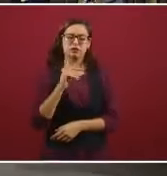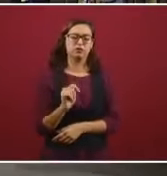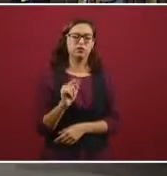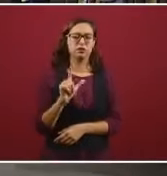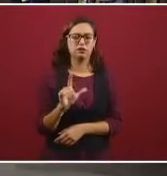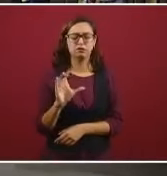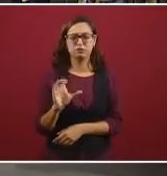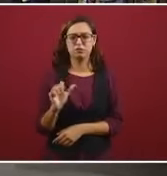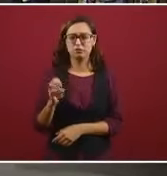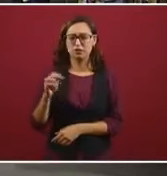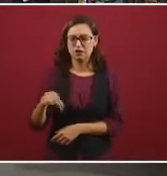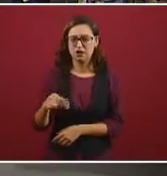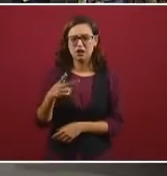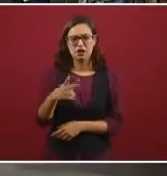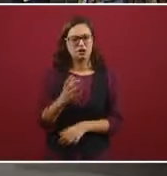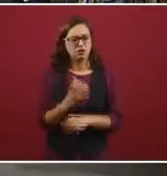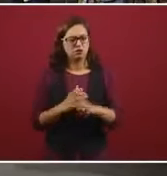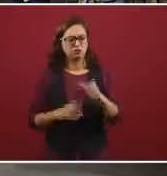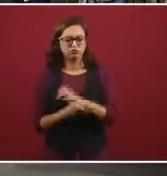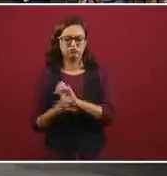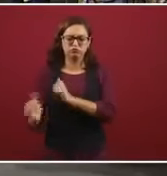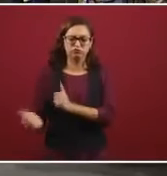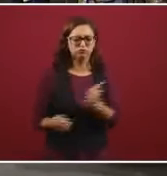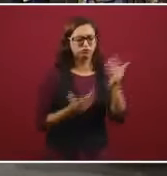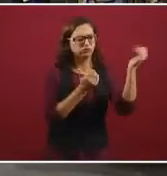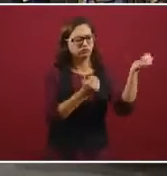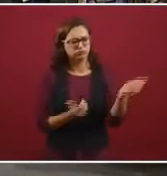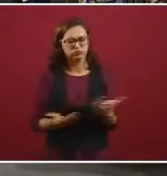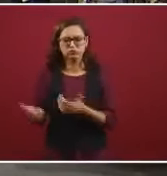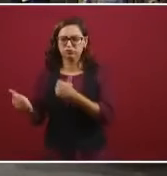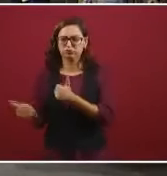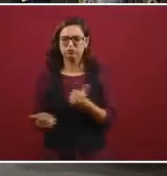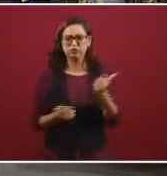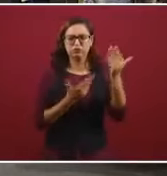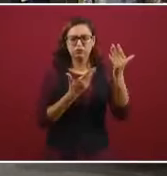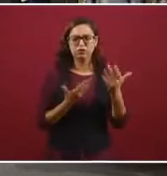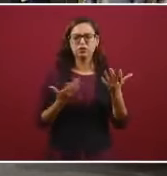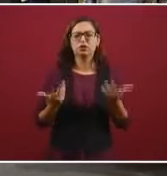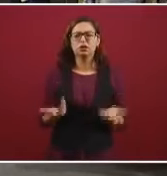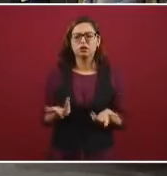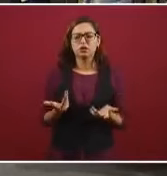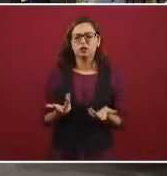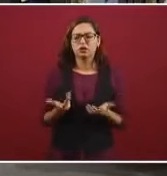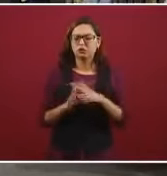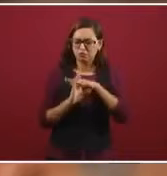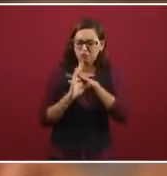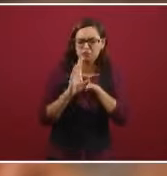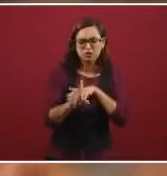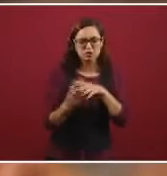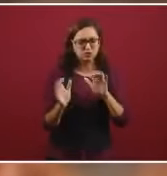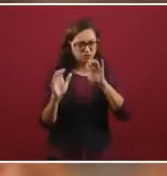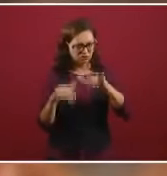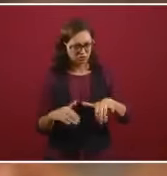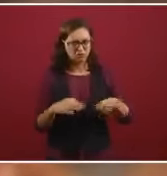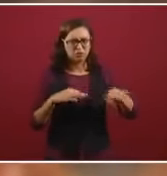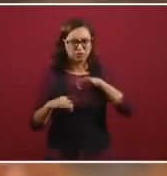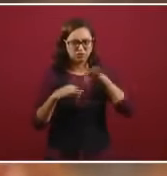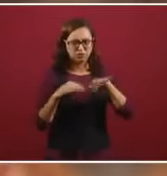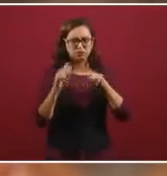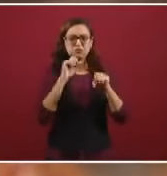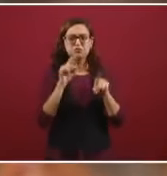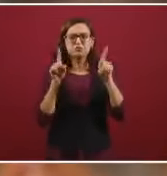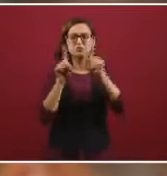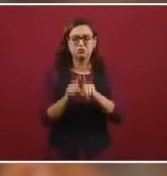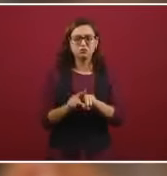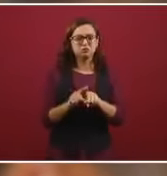las mercancías sí fluyen y ha sido una demanda que la migración también se integre, ¿no? Entonces, usted